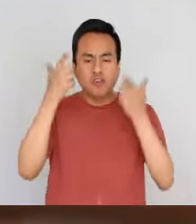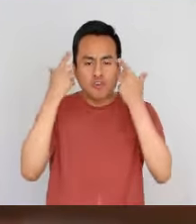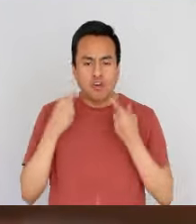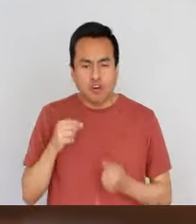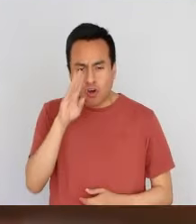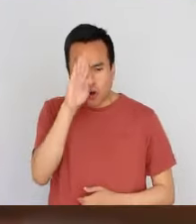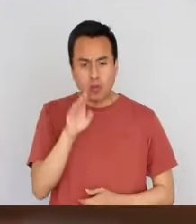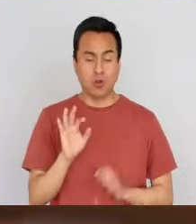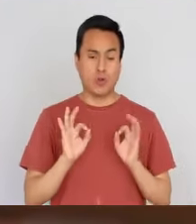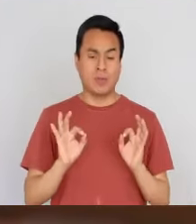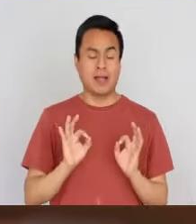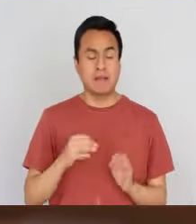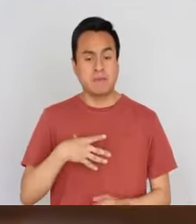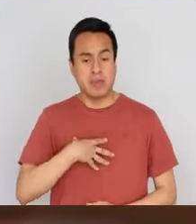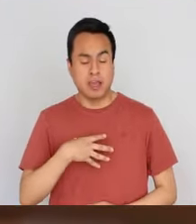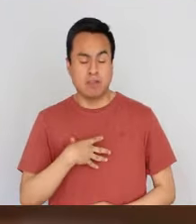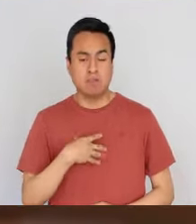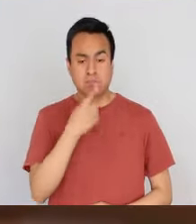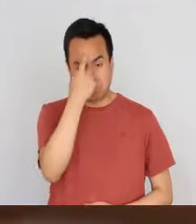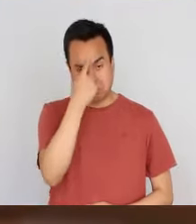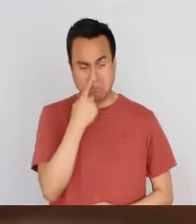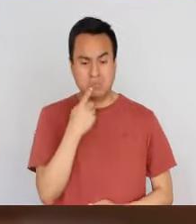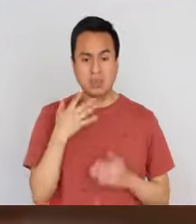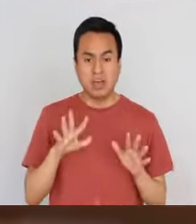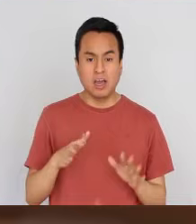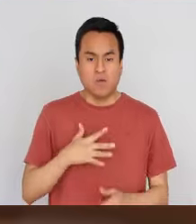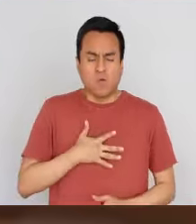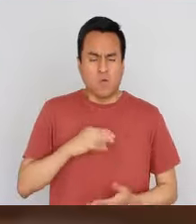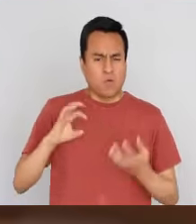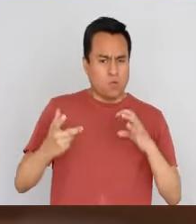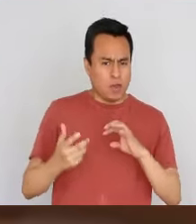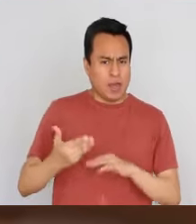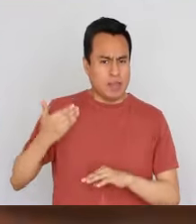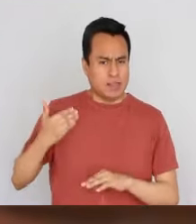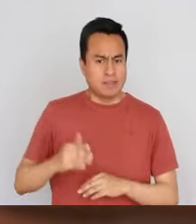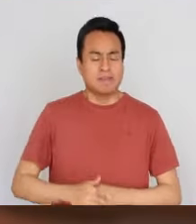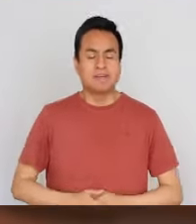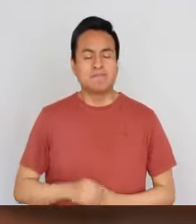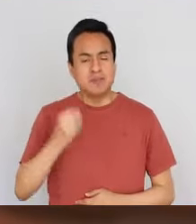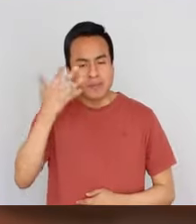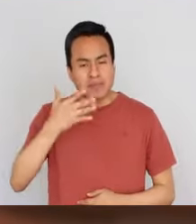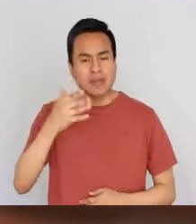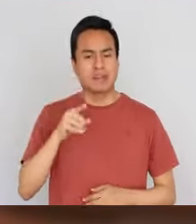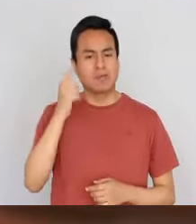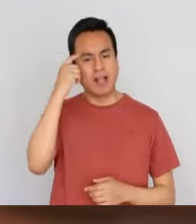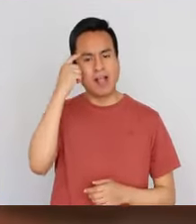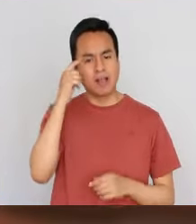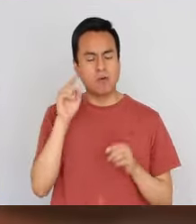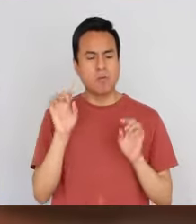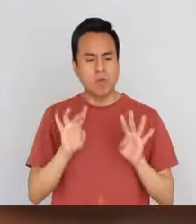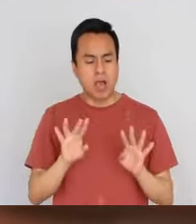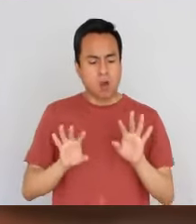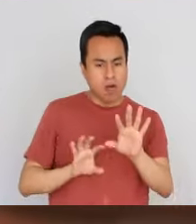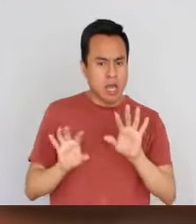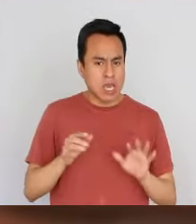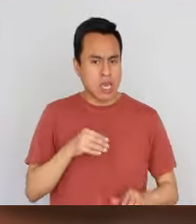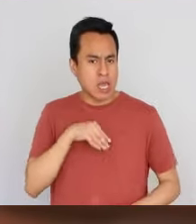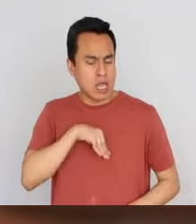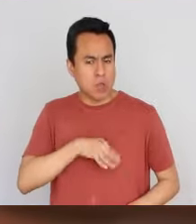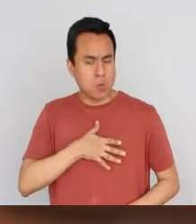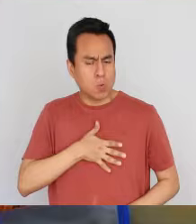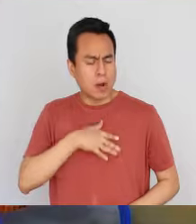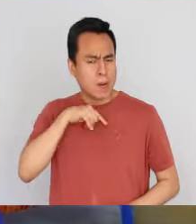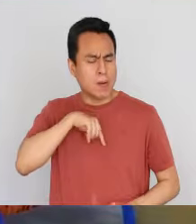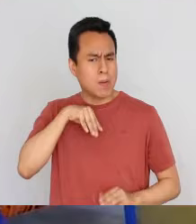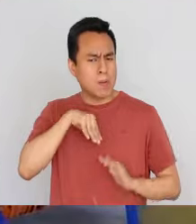Chocolo, es normal sentir miedo o tristeza después de vivir una catástrofe. Lo importante es no quedarse con ellos aquí,